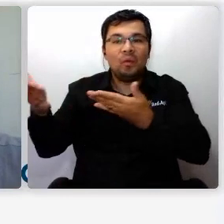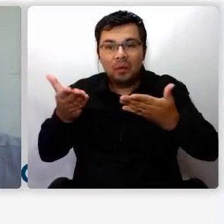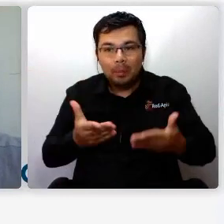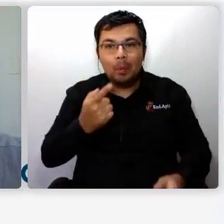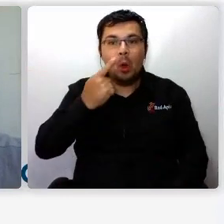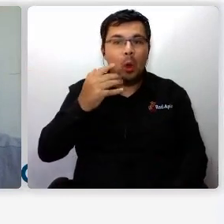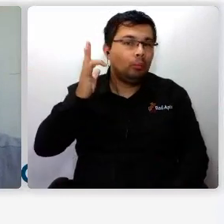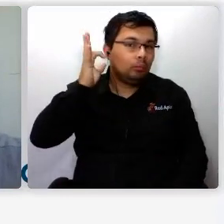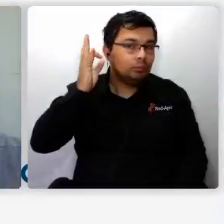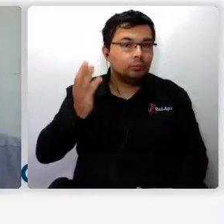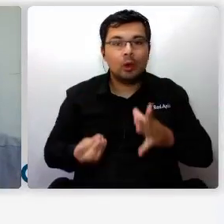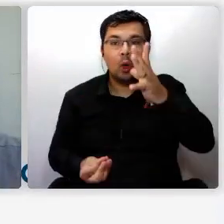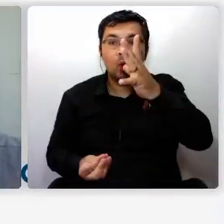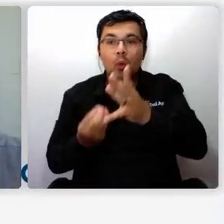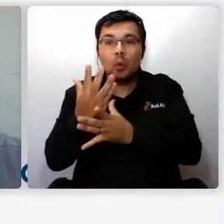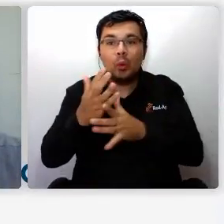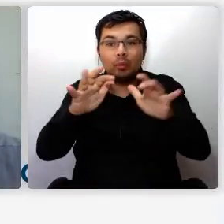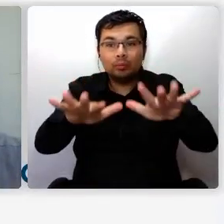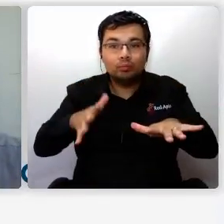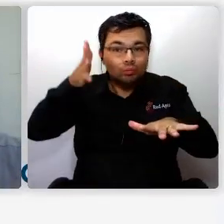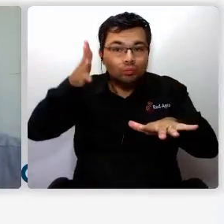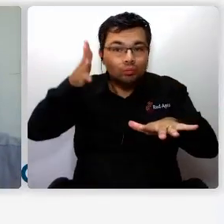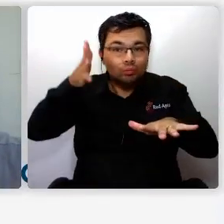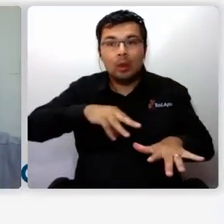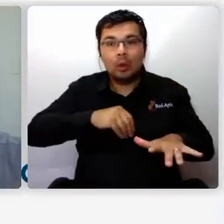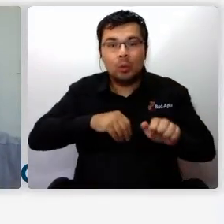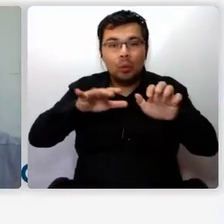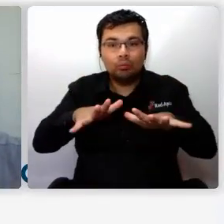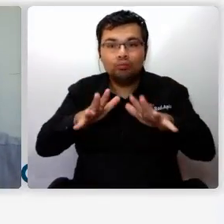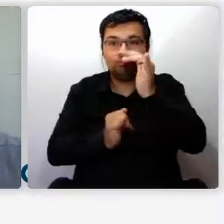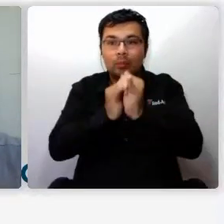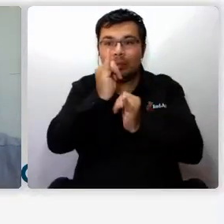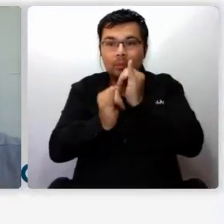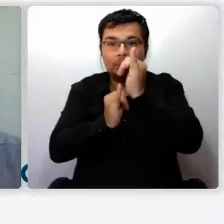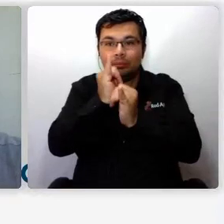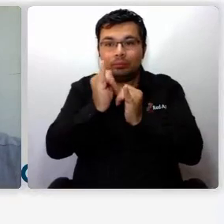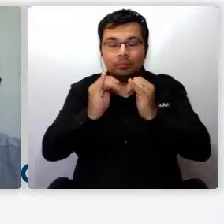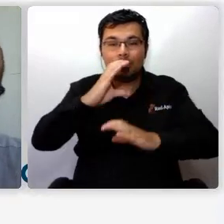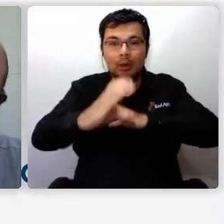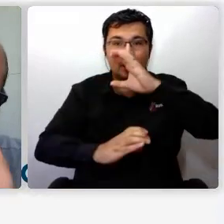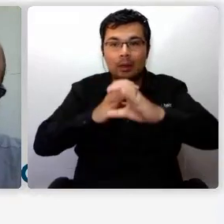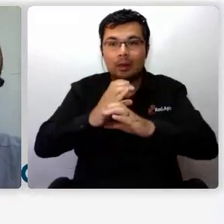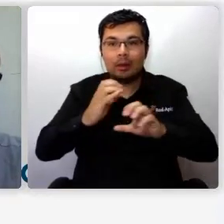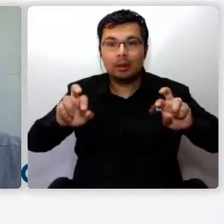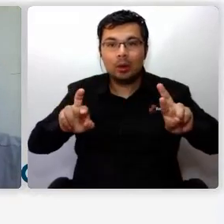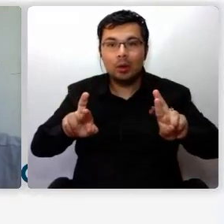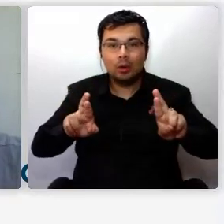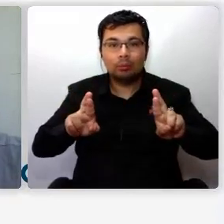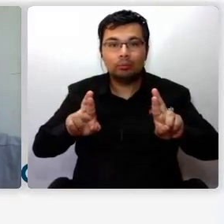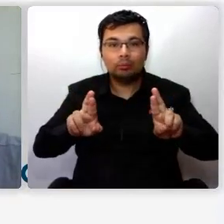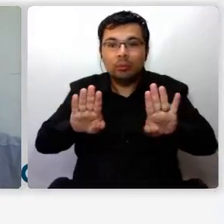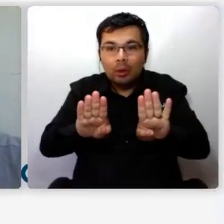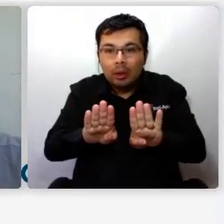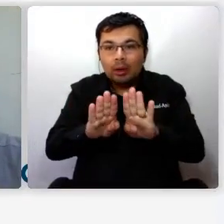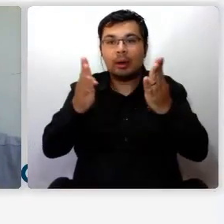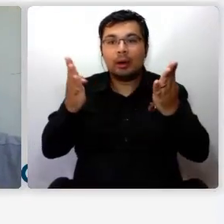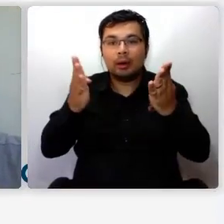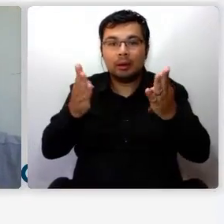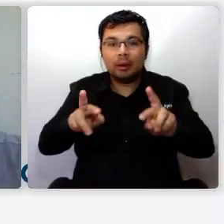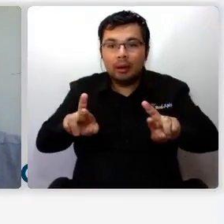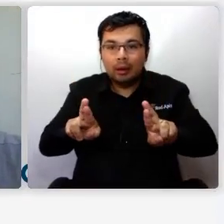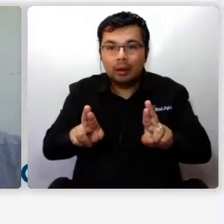nueva sesión de nuestros webinars del ciclo Reactiva Digital en el marco de lo que